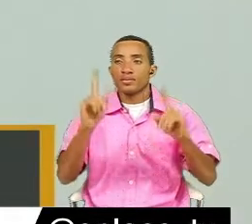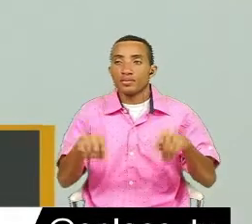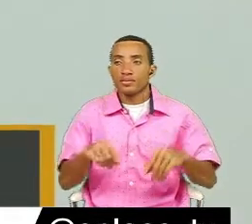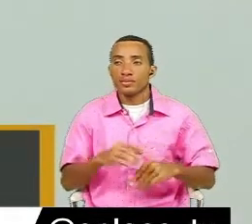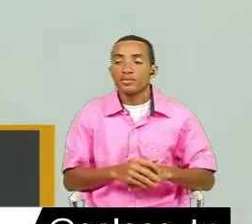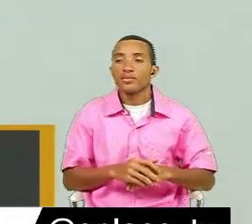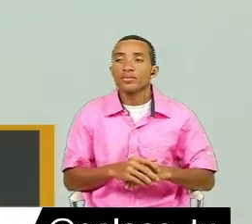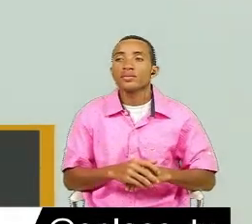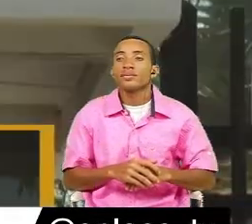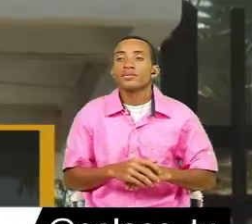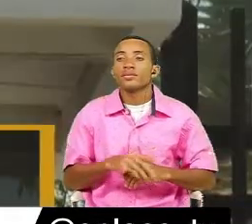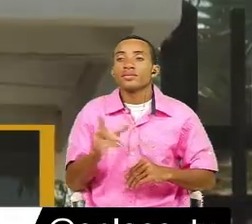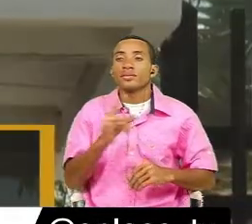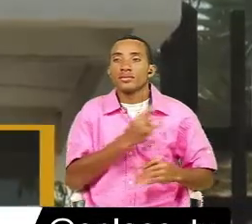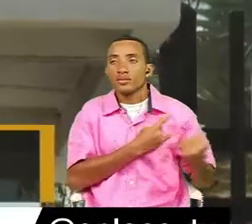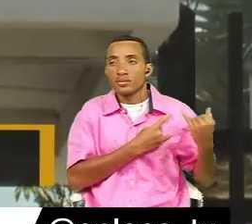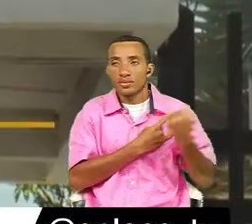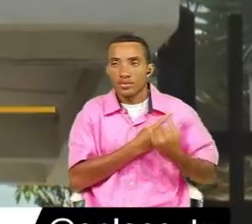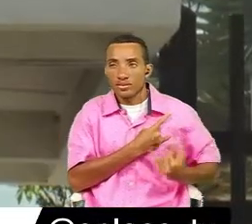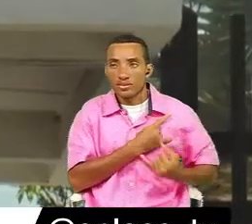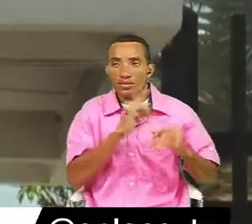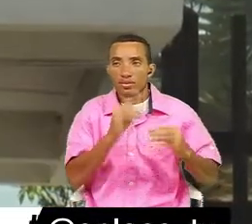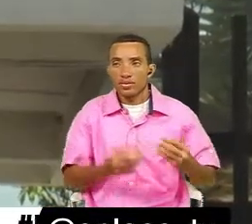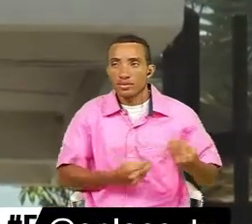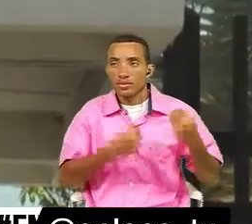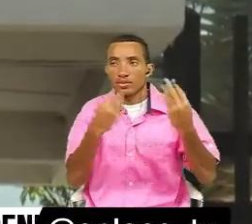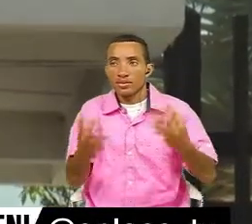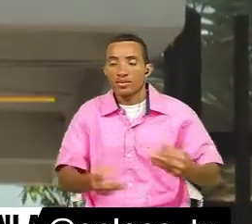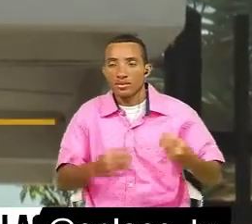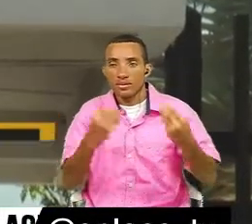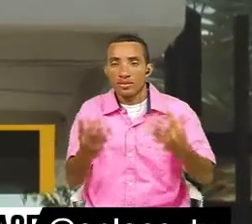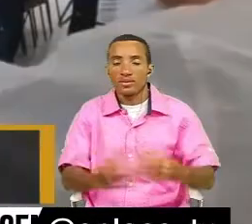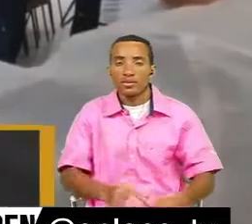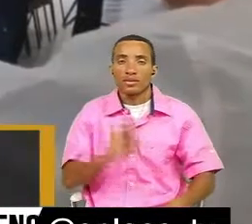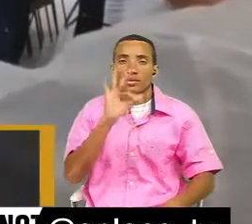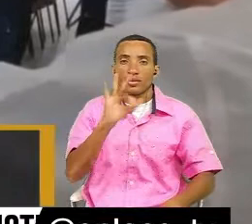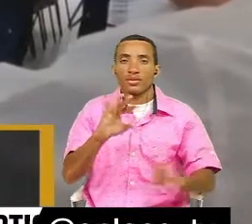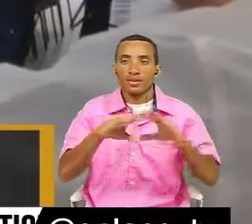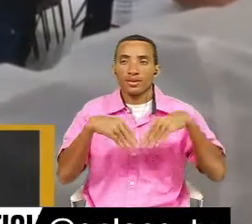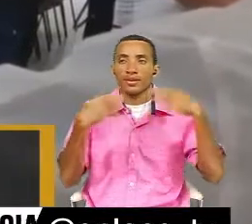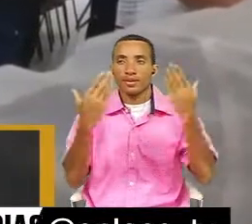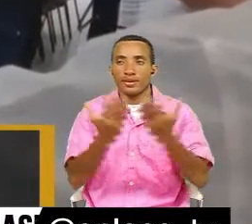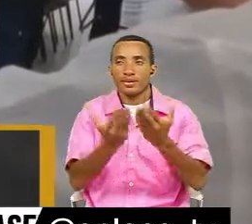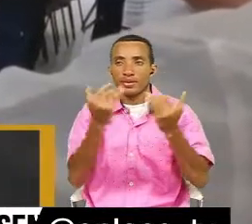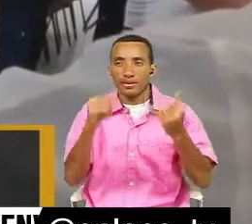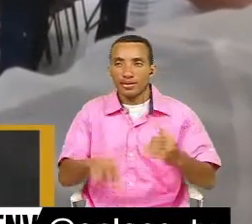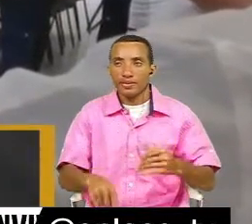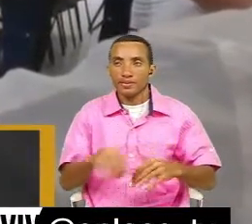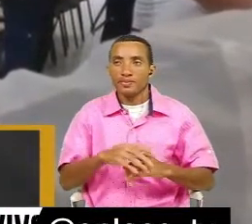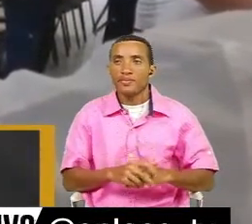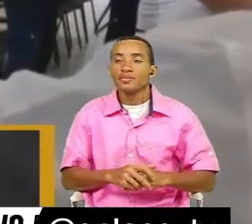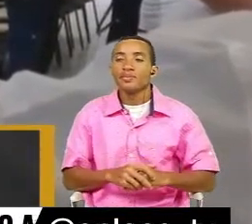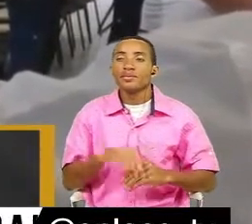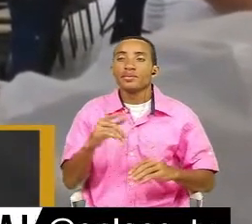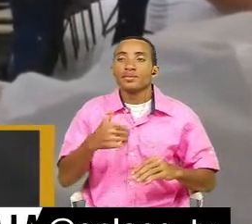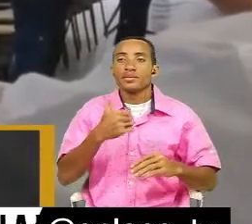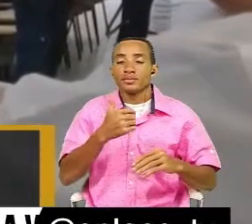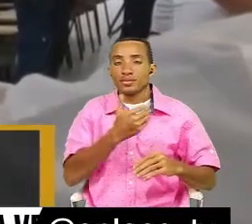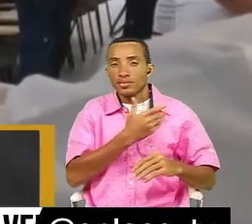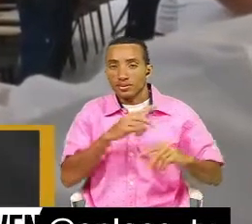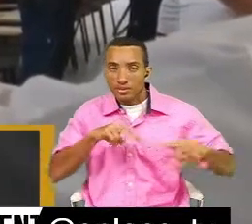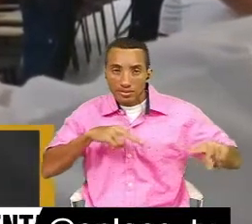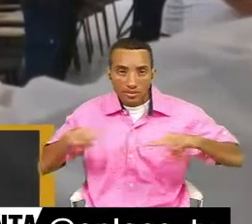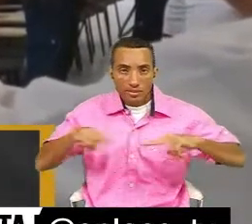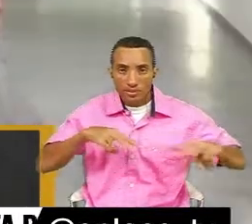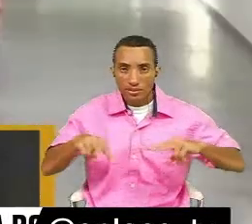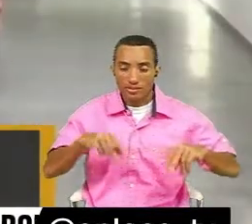de Santander, ubicada en Barranca Bermeja, ha hecho entrega de elementos a tres instituciones educativas del puerto petrolero. Así lo indica el coordinador de la seccional en